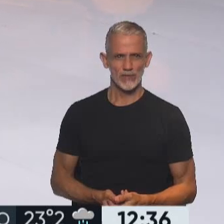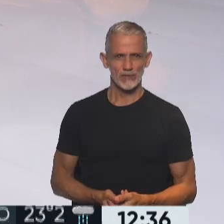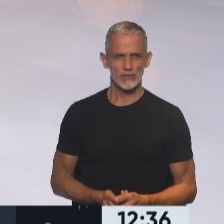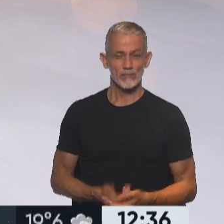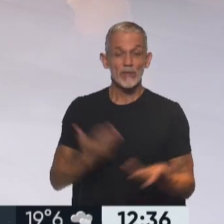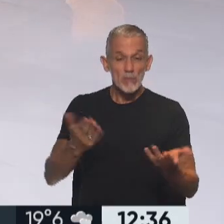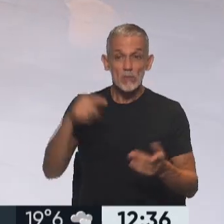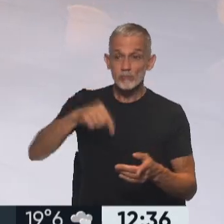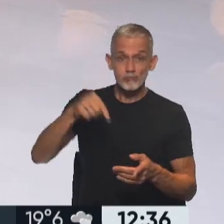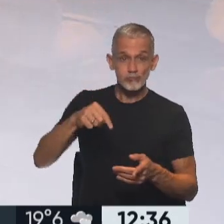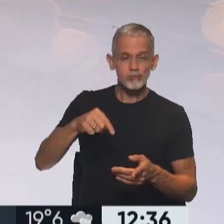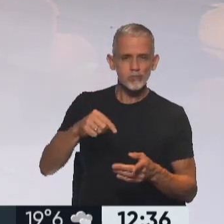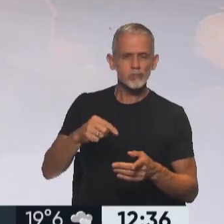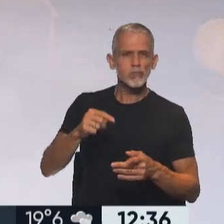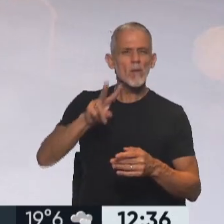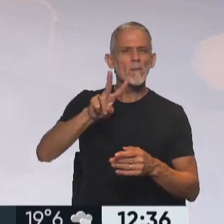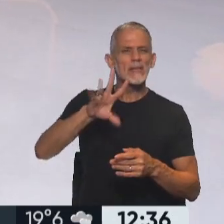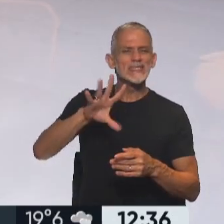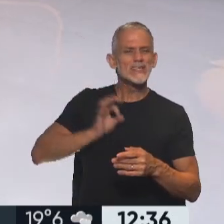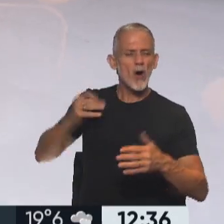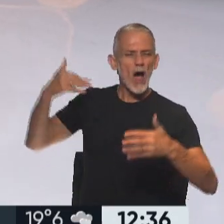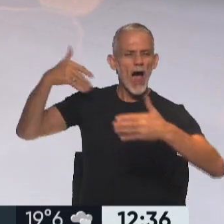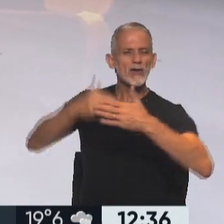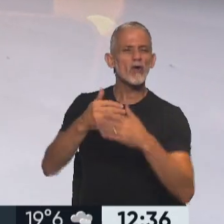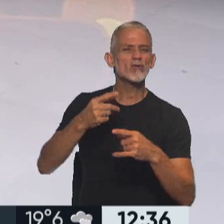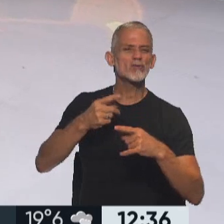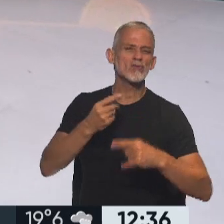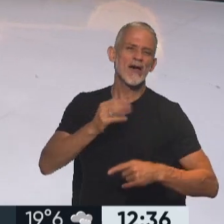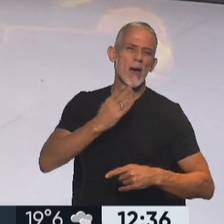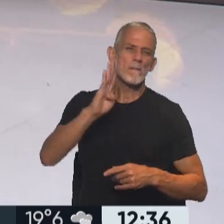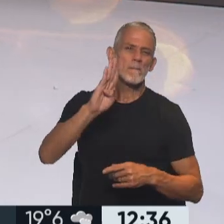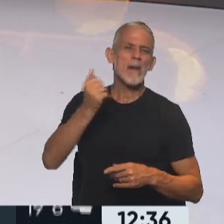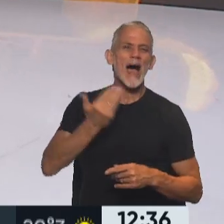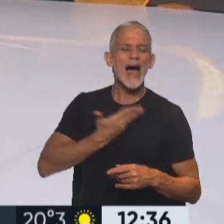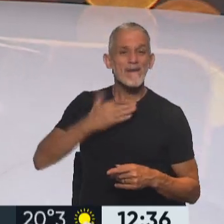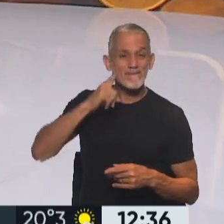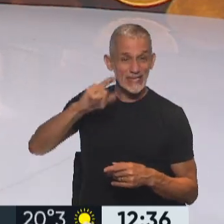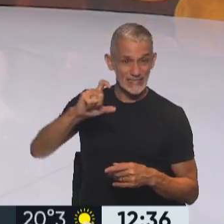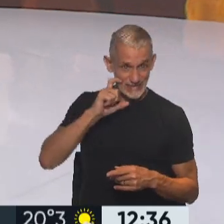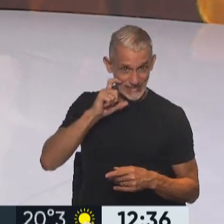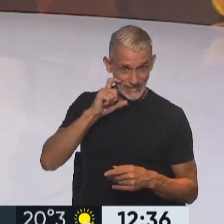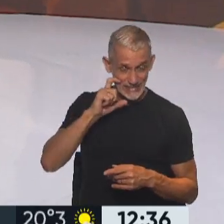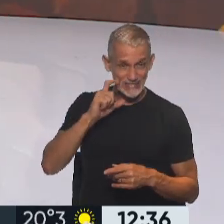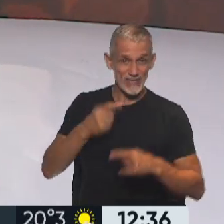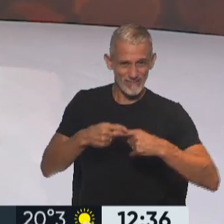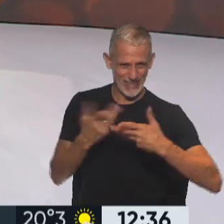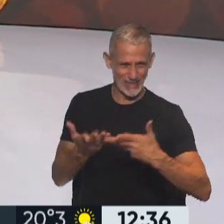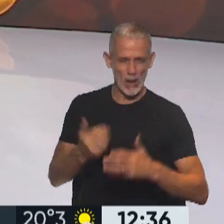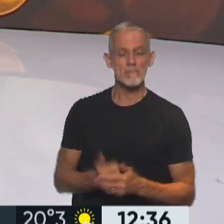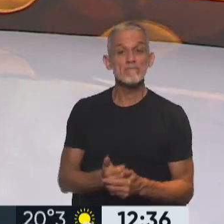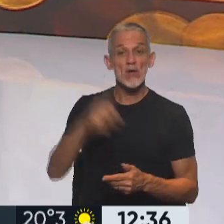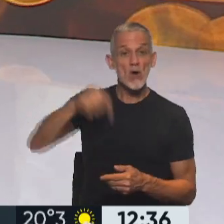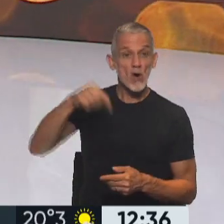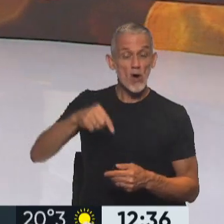Se está desarrollando actualmente la 25ª edición del Festival Internacional de Cine Independiente de Buenos Aires, el BAFICI, y en ese marco hoy